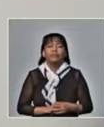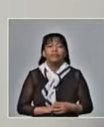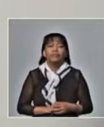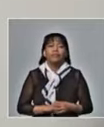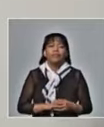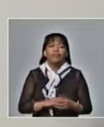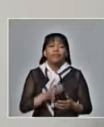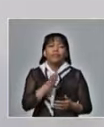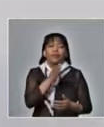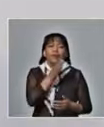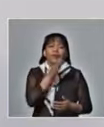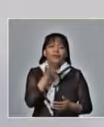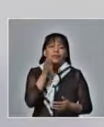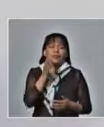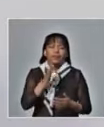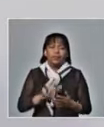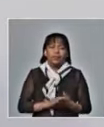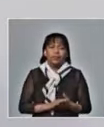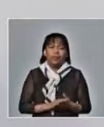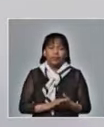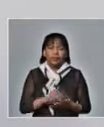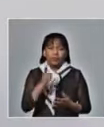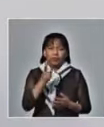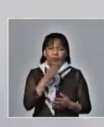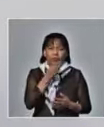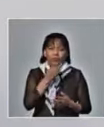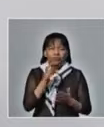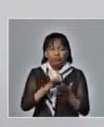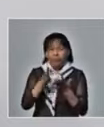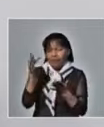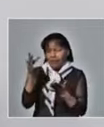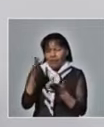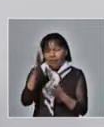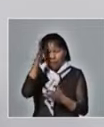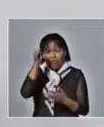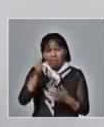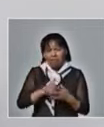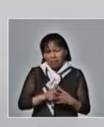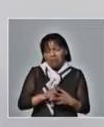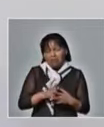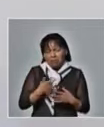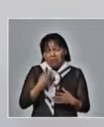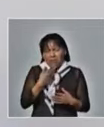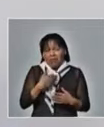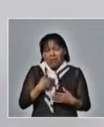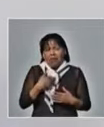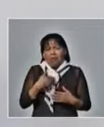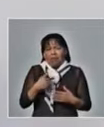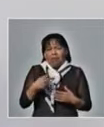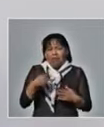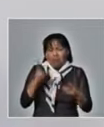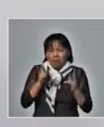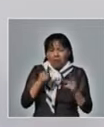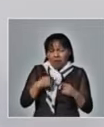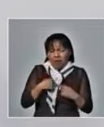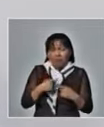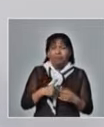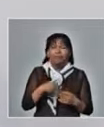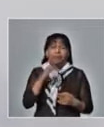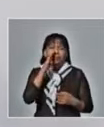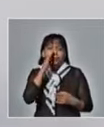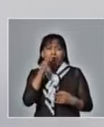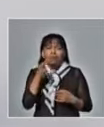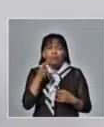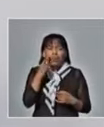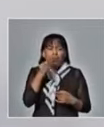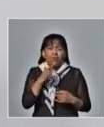usarlo? Sí, muchas gracias. Señor Enrique Doher, gracias por los conceptos, me siento halagado. Gracias por hablar bien de mí. Y señor Barbosa, pues yo veo